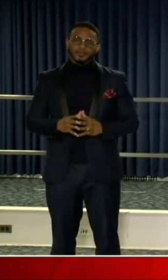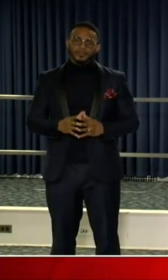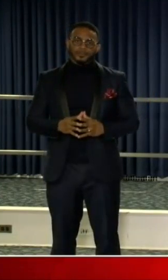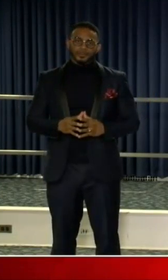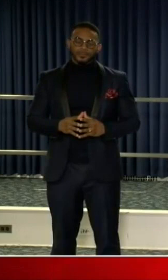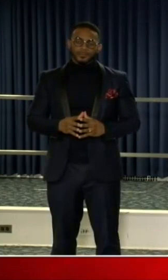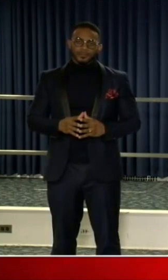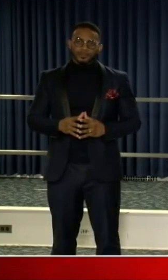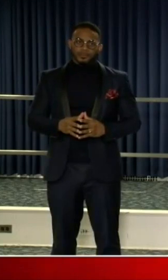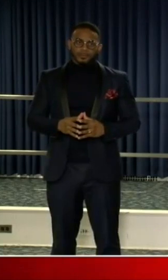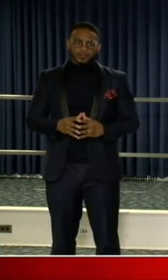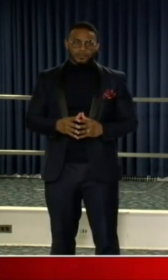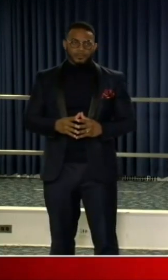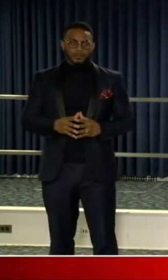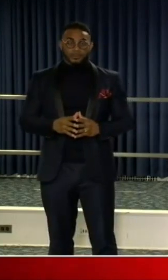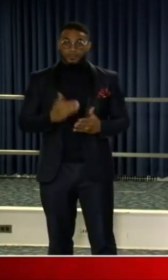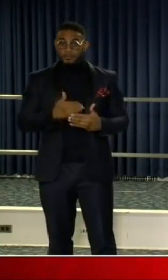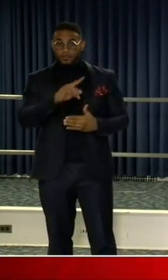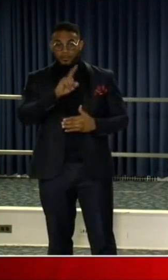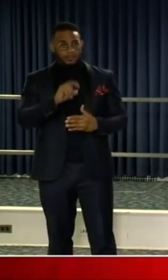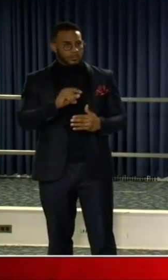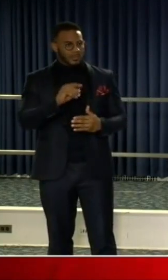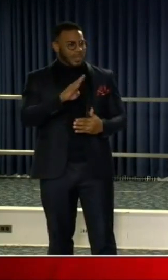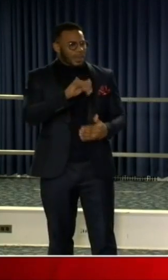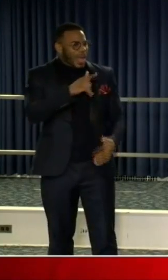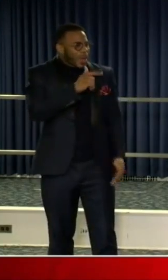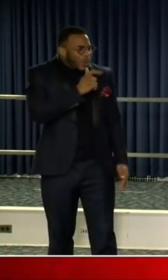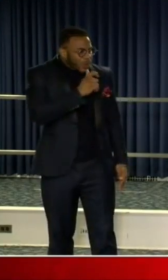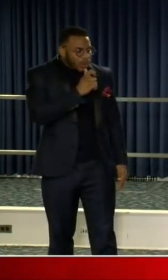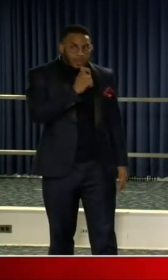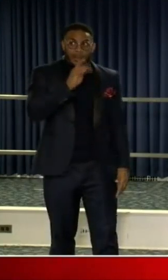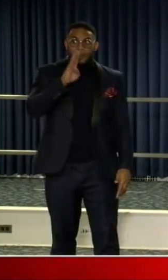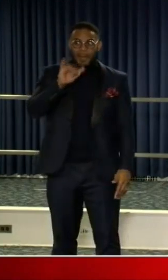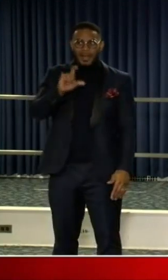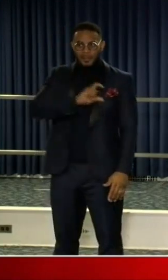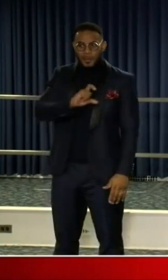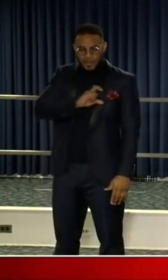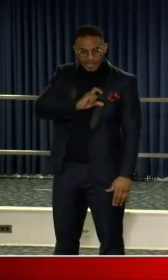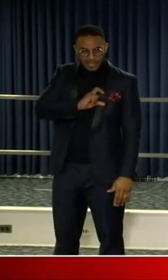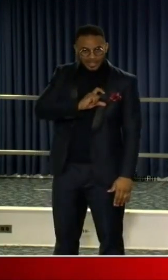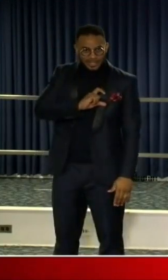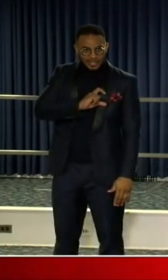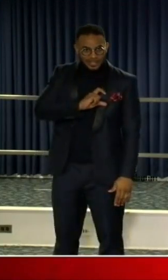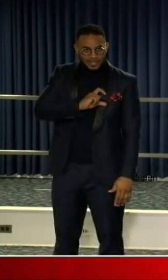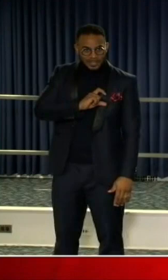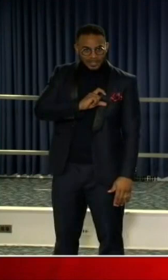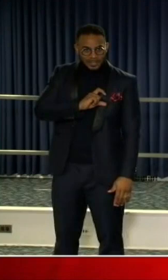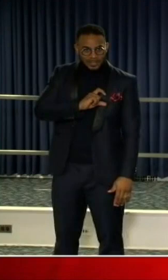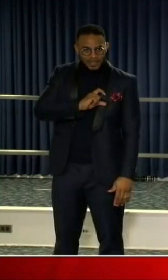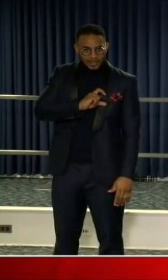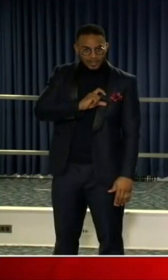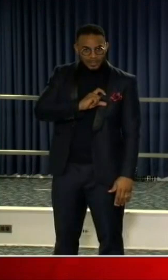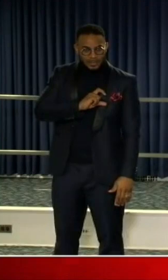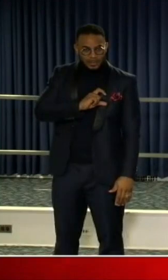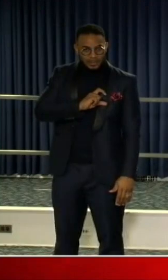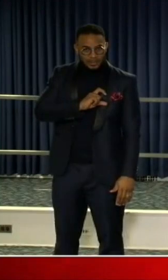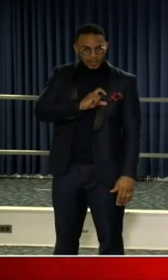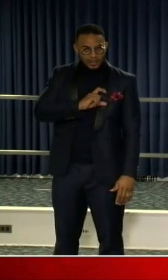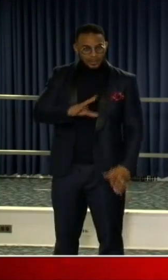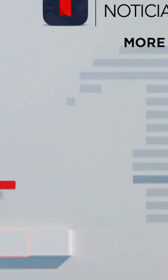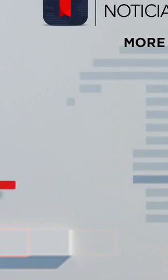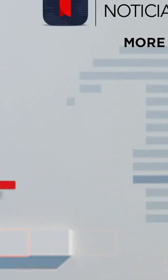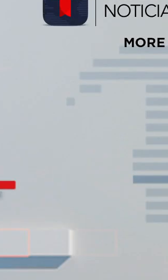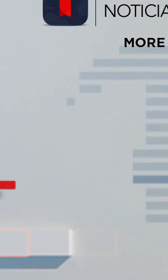evacuación del edificio del Capitolio. ¿Por parte de quién? De la policía.